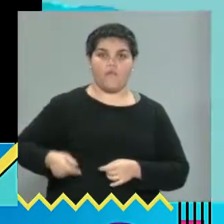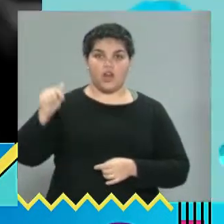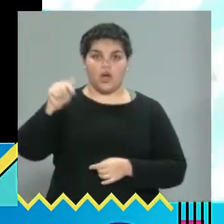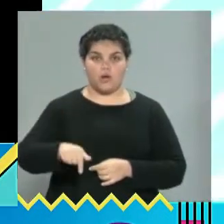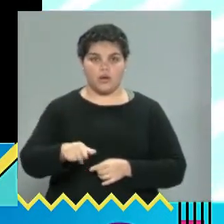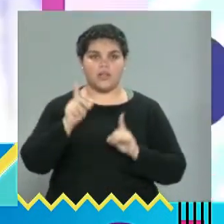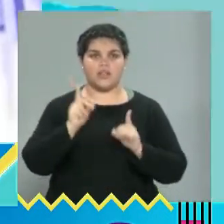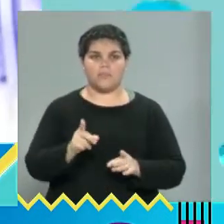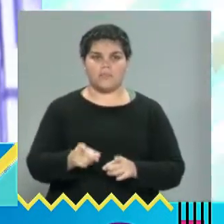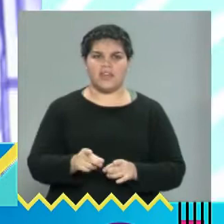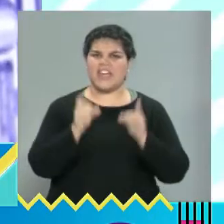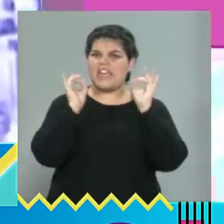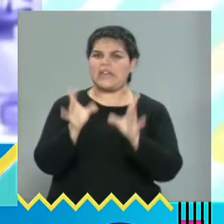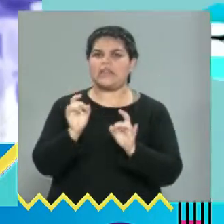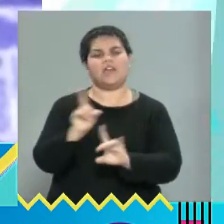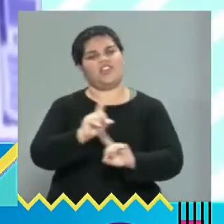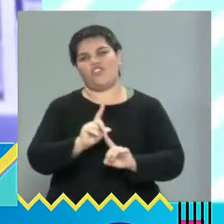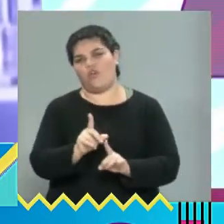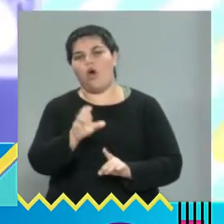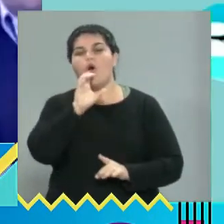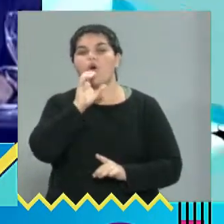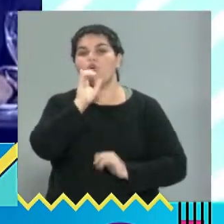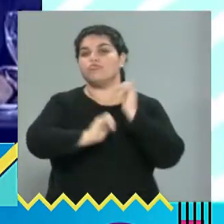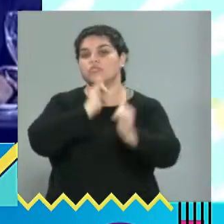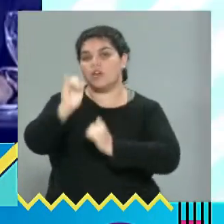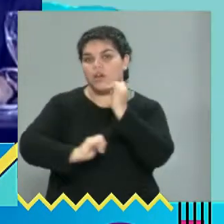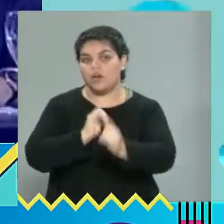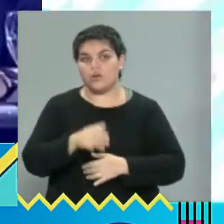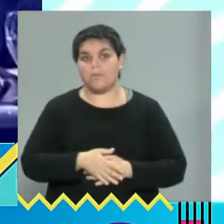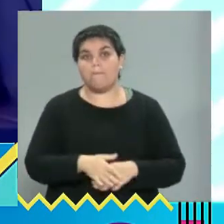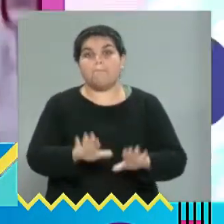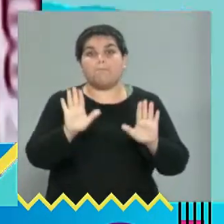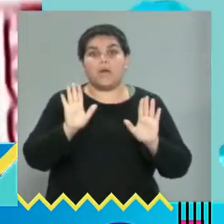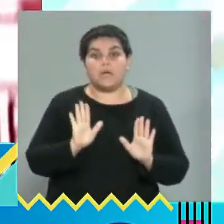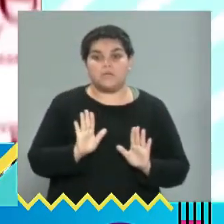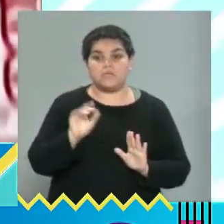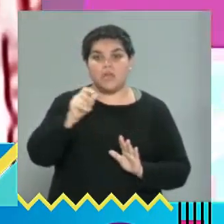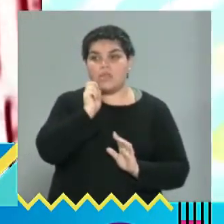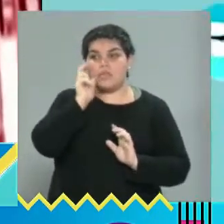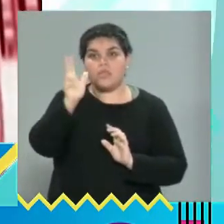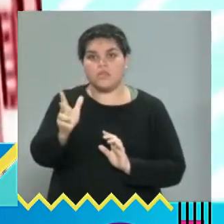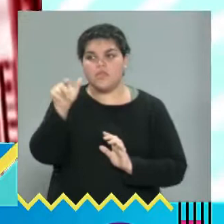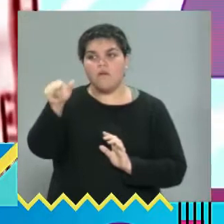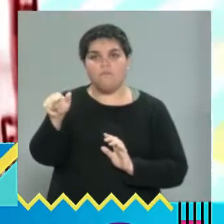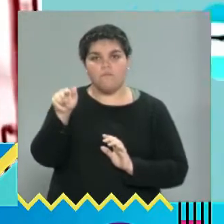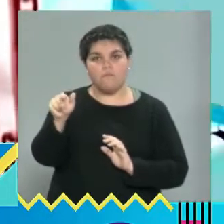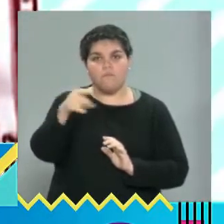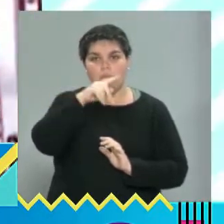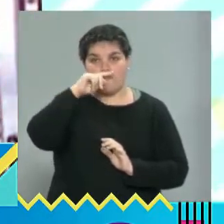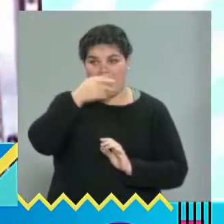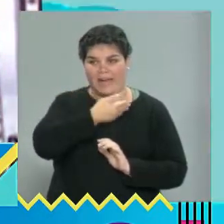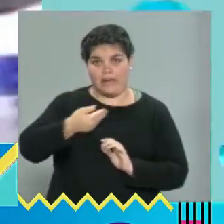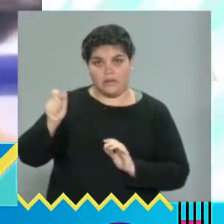los últimos días. No a criticar, a aconsejar. Parece que le ha dicho a Macri, unificar todos